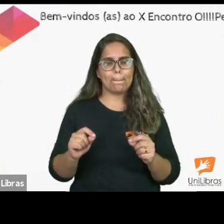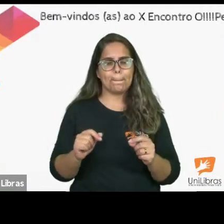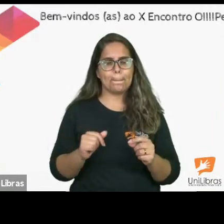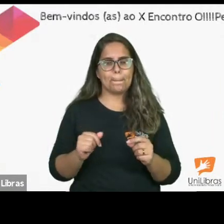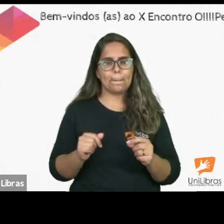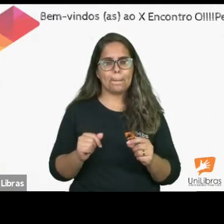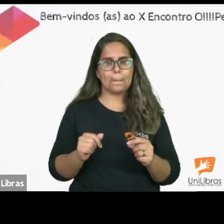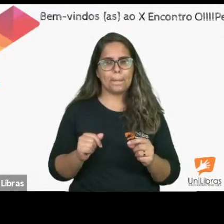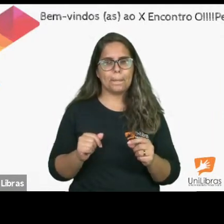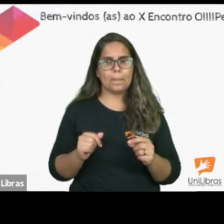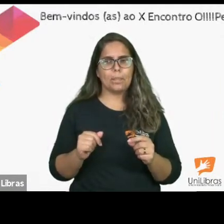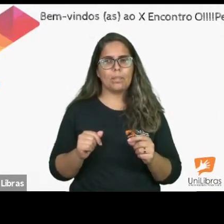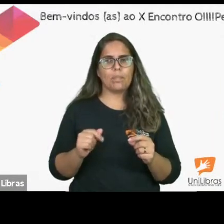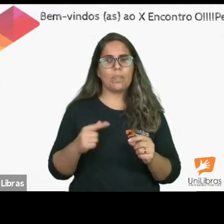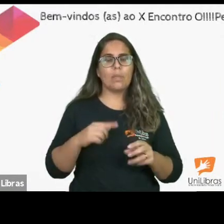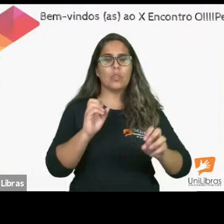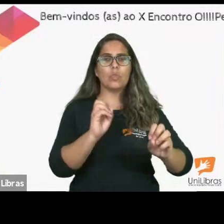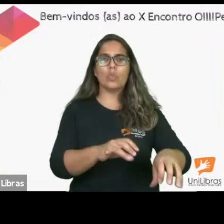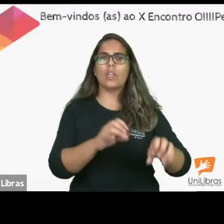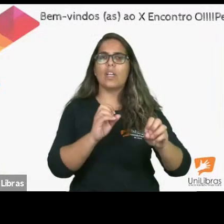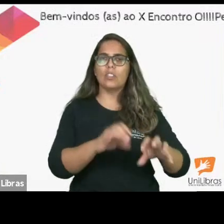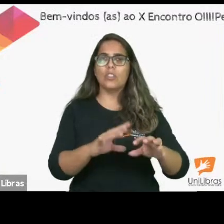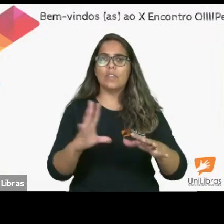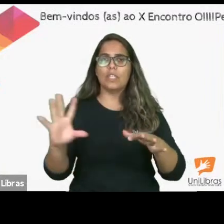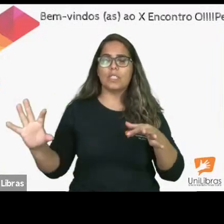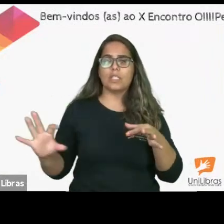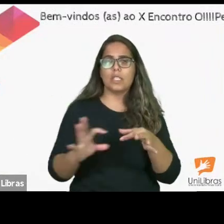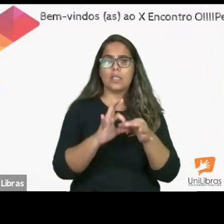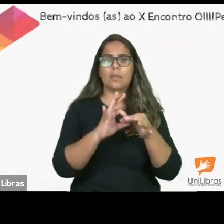la praxis educativa que se implemente.